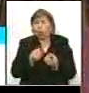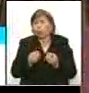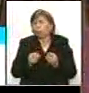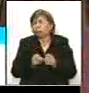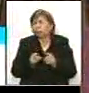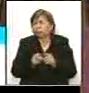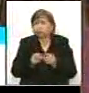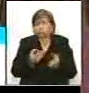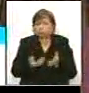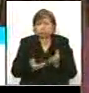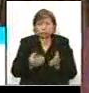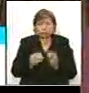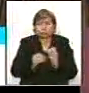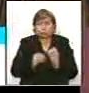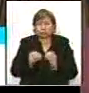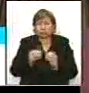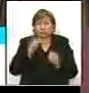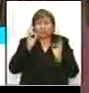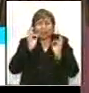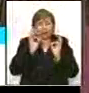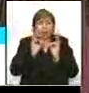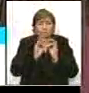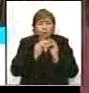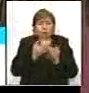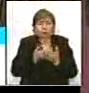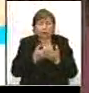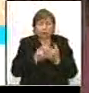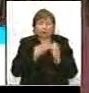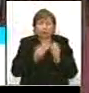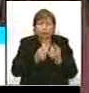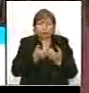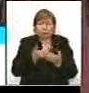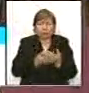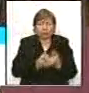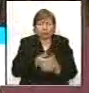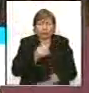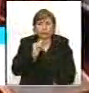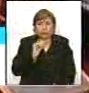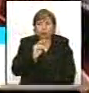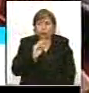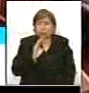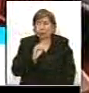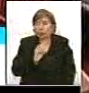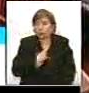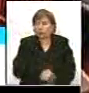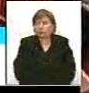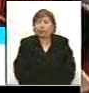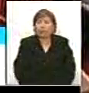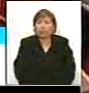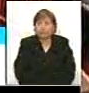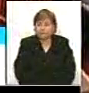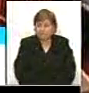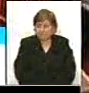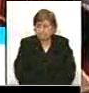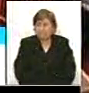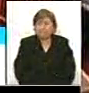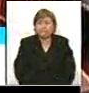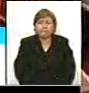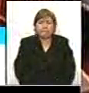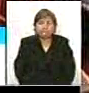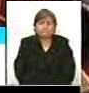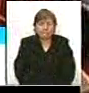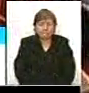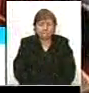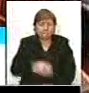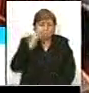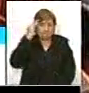viene la propuesta del Poder Ejecutivo, exclusivamente entre partidos. Congresista Gino Costa. Gracias, presidenta. Saludar a los miembros de